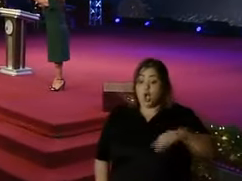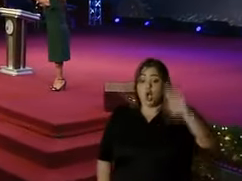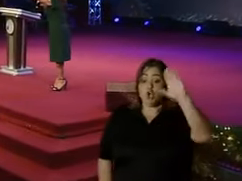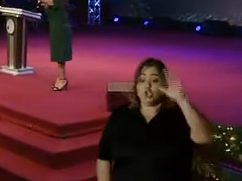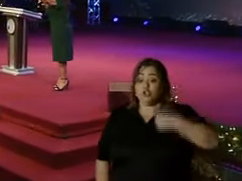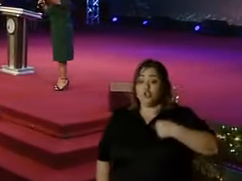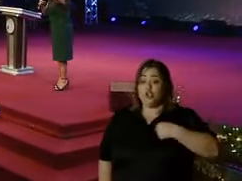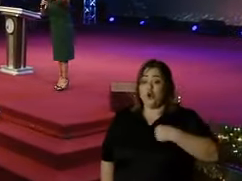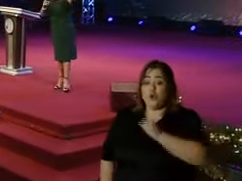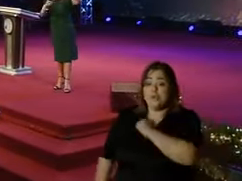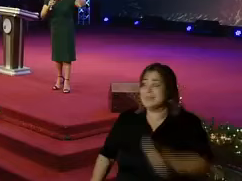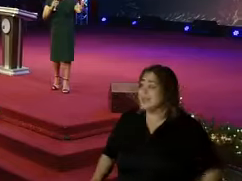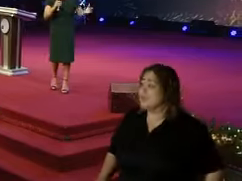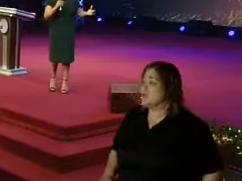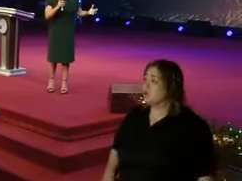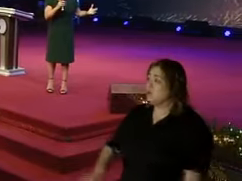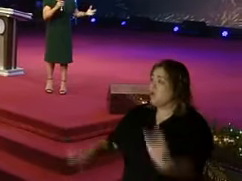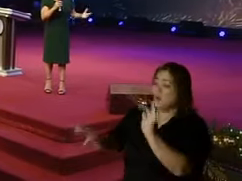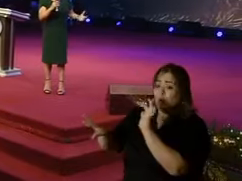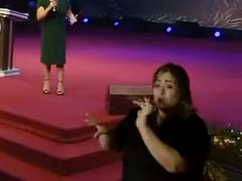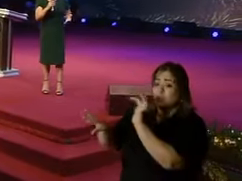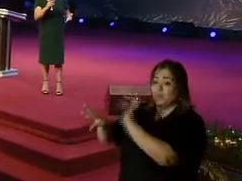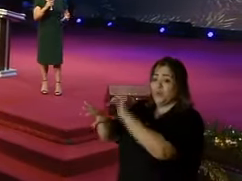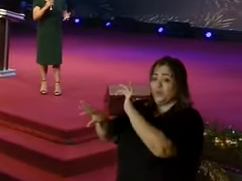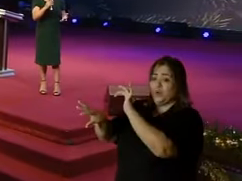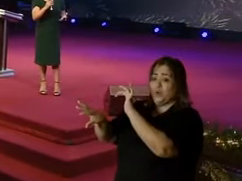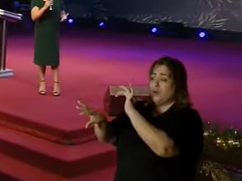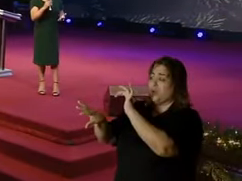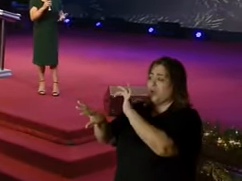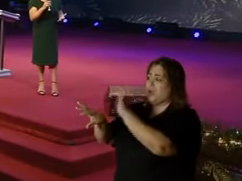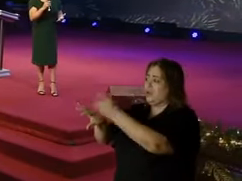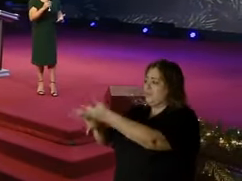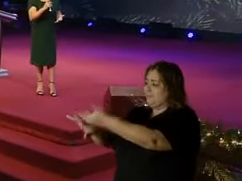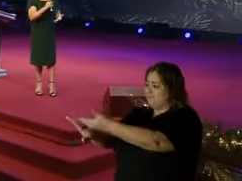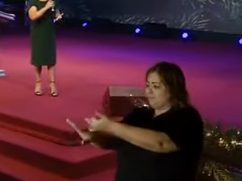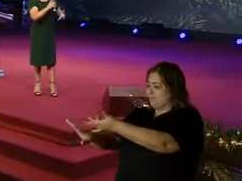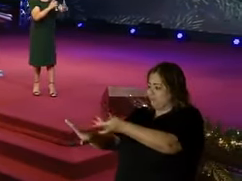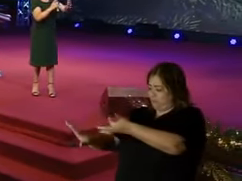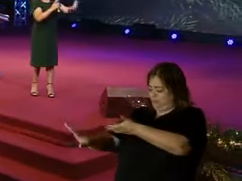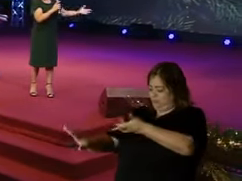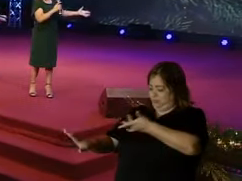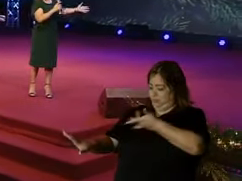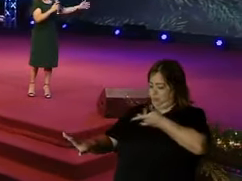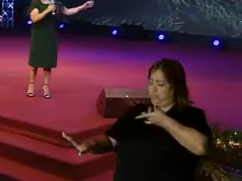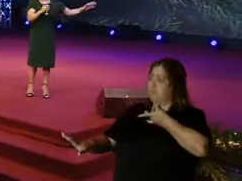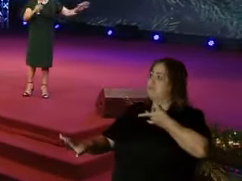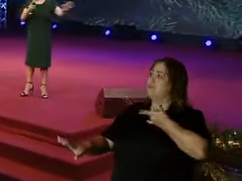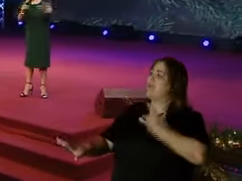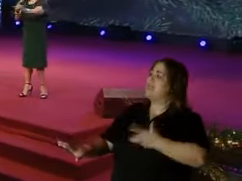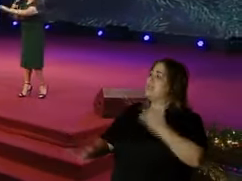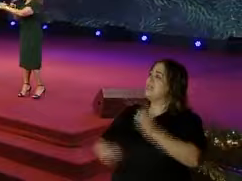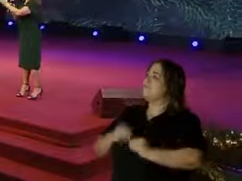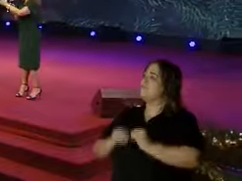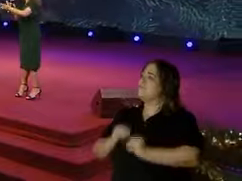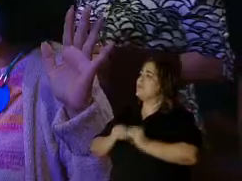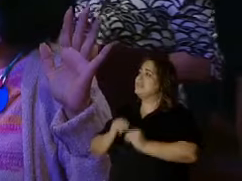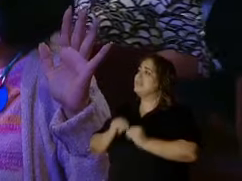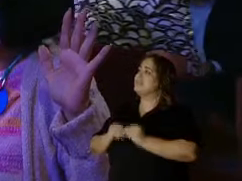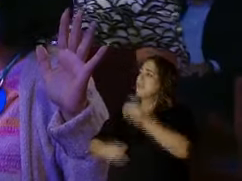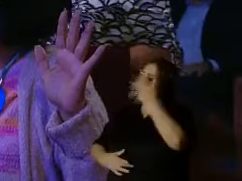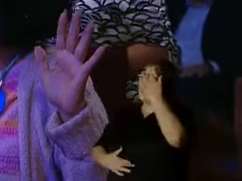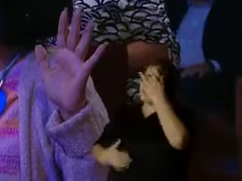tocado solo el borde por no molestar. Mas sentí que he sido